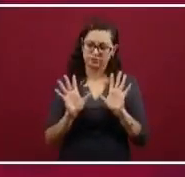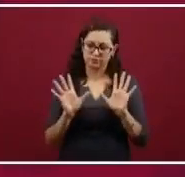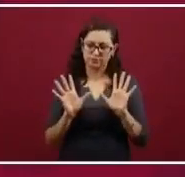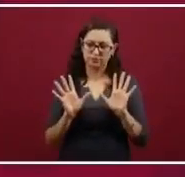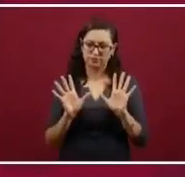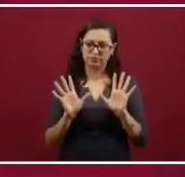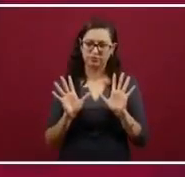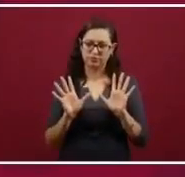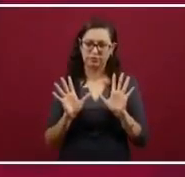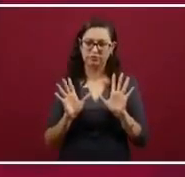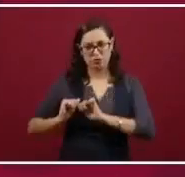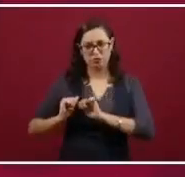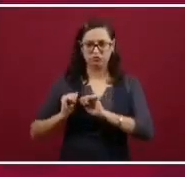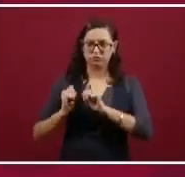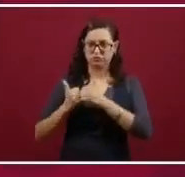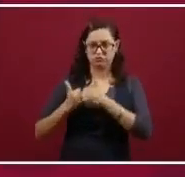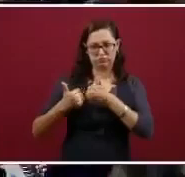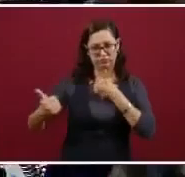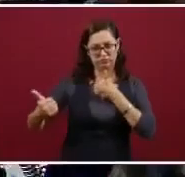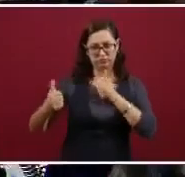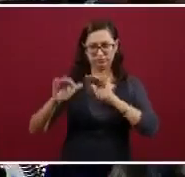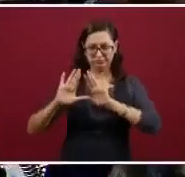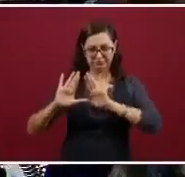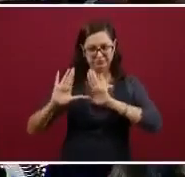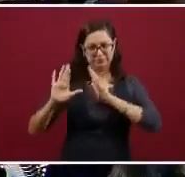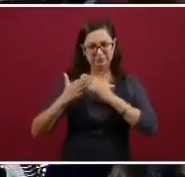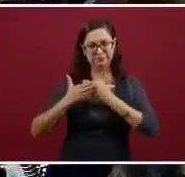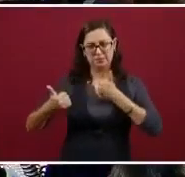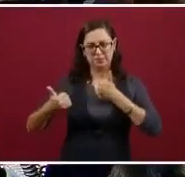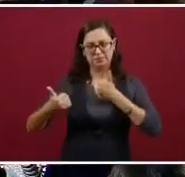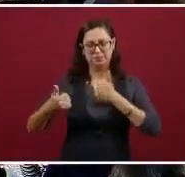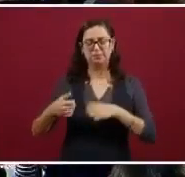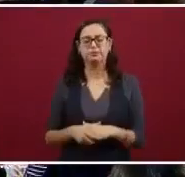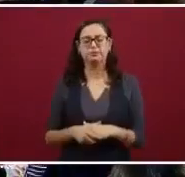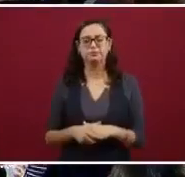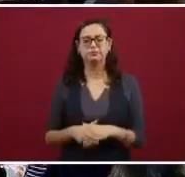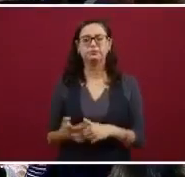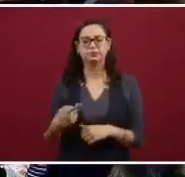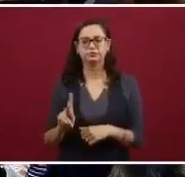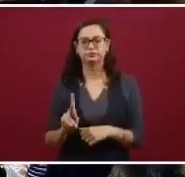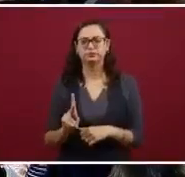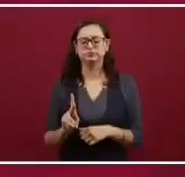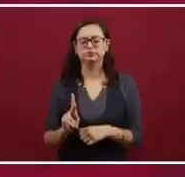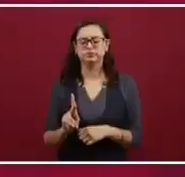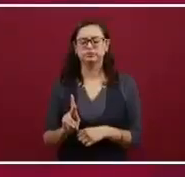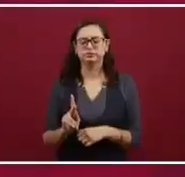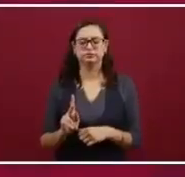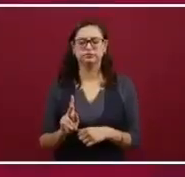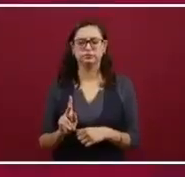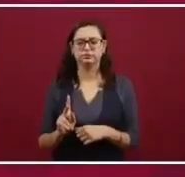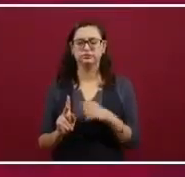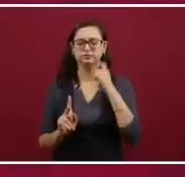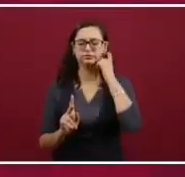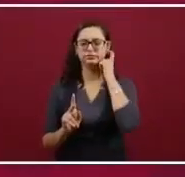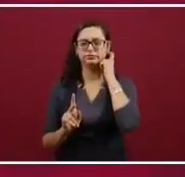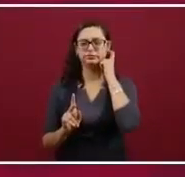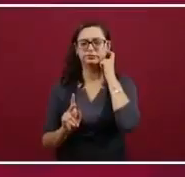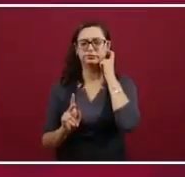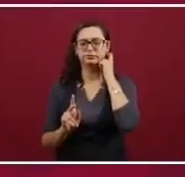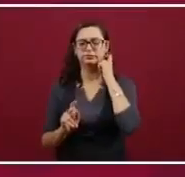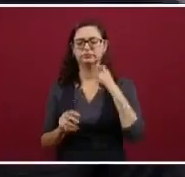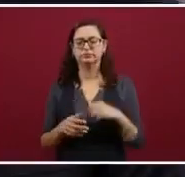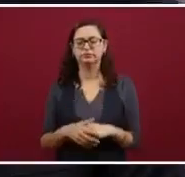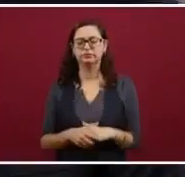confío mucho en él. Claro, somos poderes independientes, autónomos, pero yo estoy